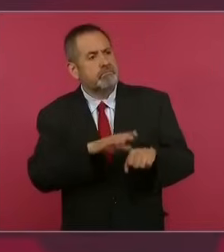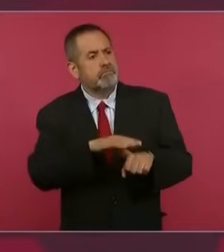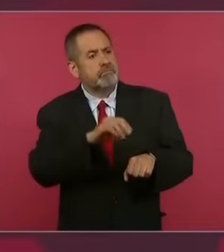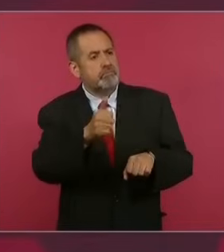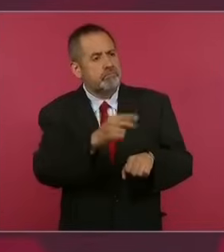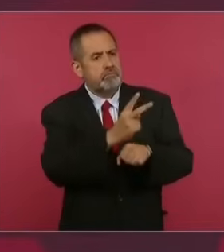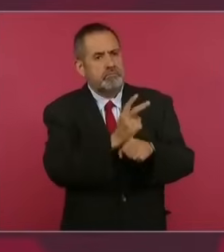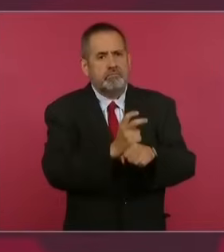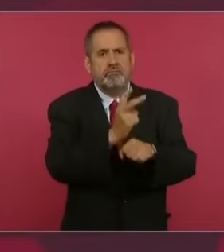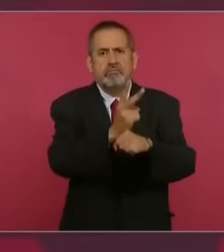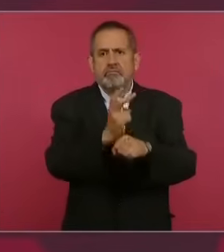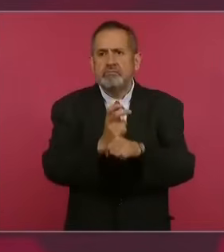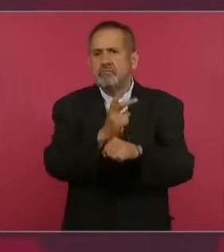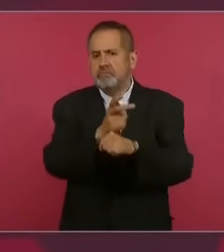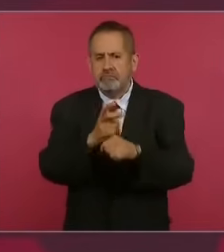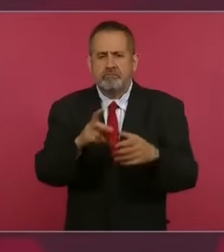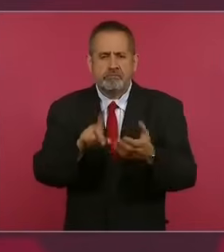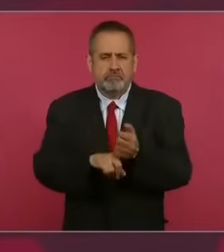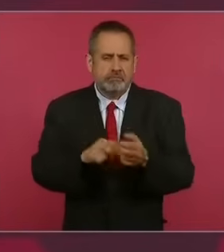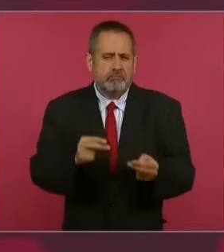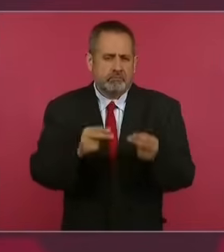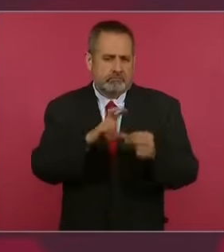el sector privado